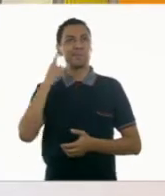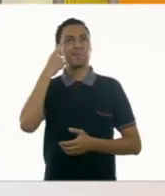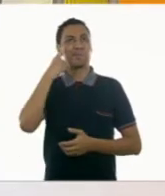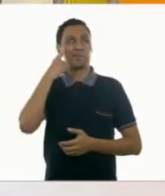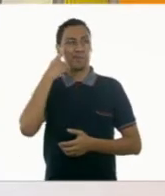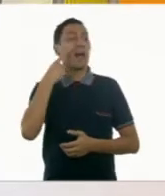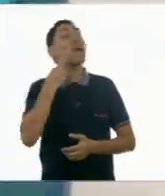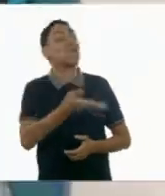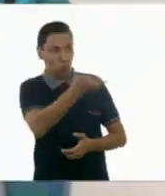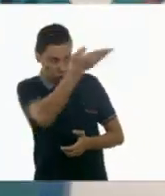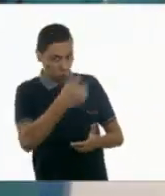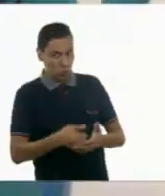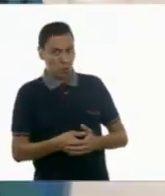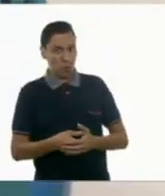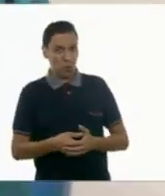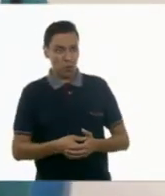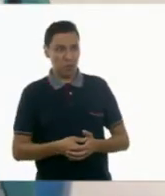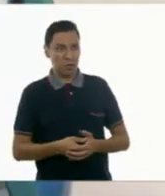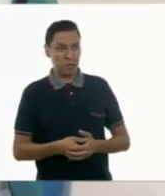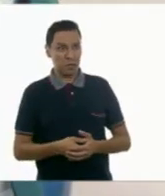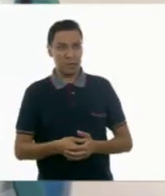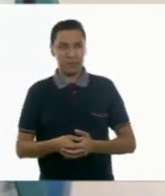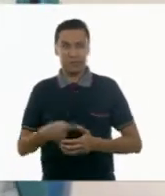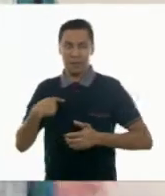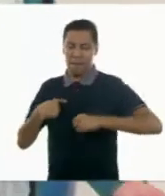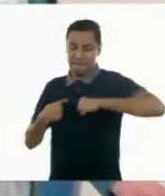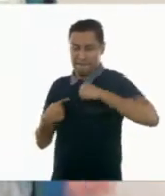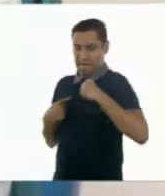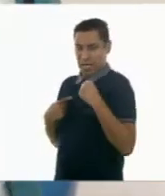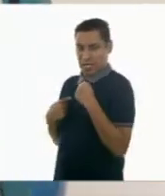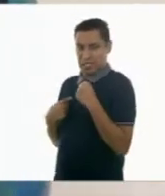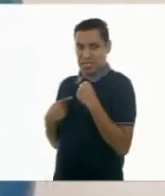A ver. Muéstrame una. Hombre, mira, te puedo explicar que puedes ponerlo en